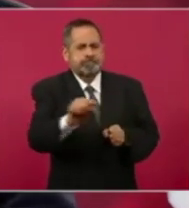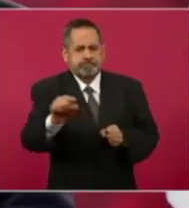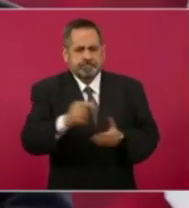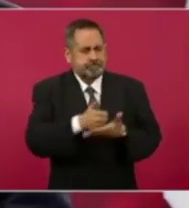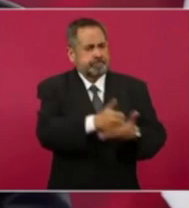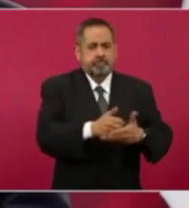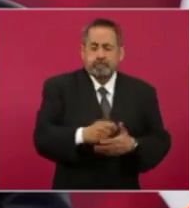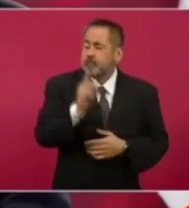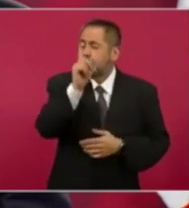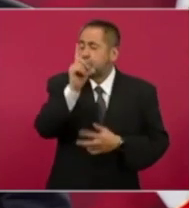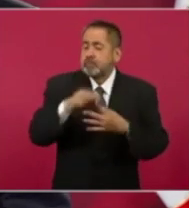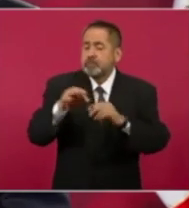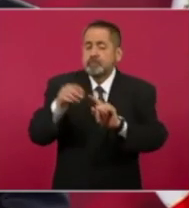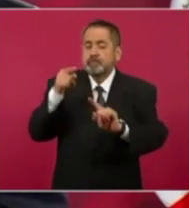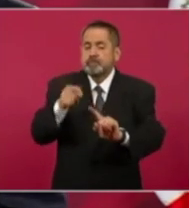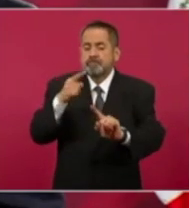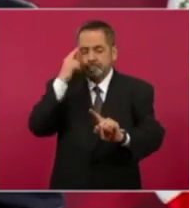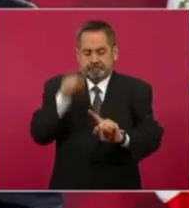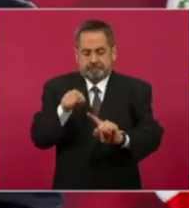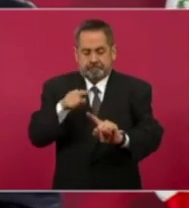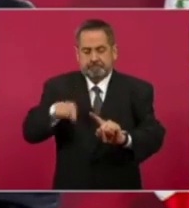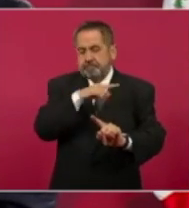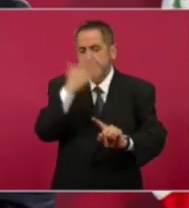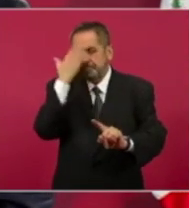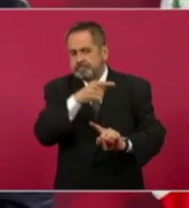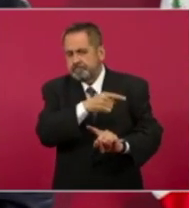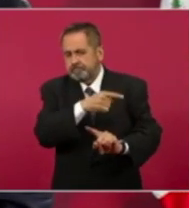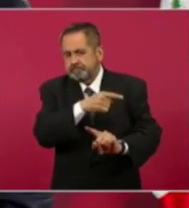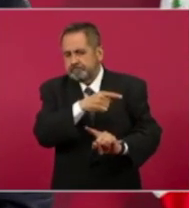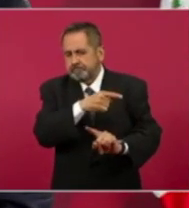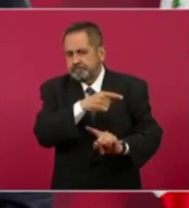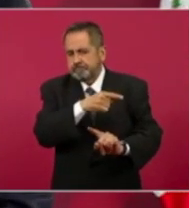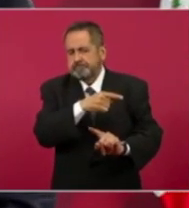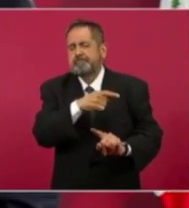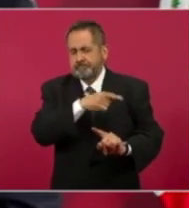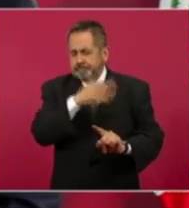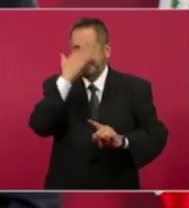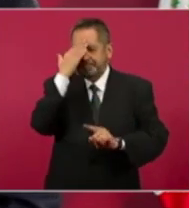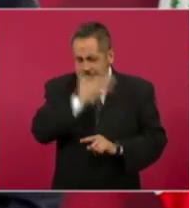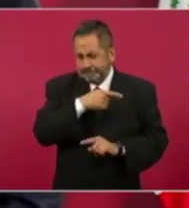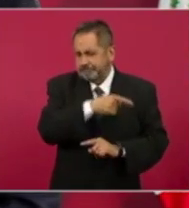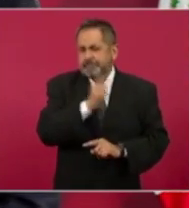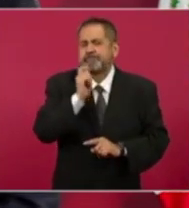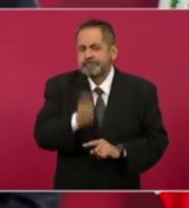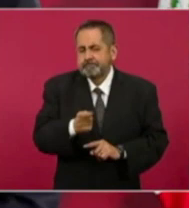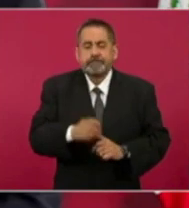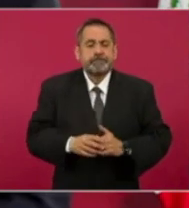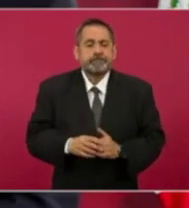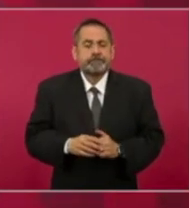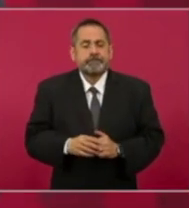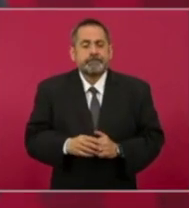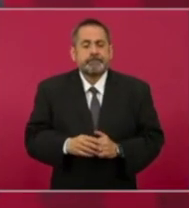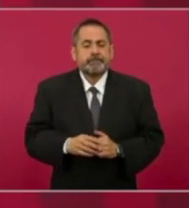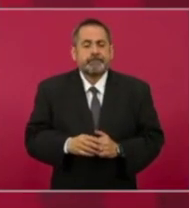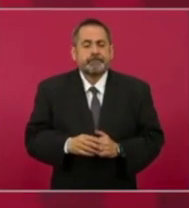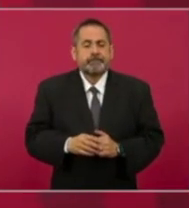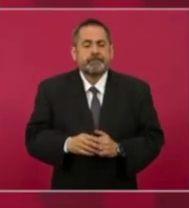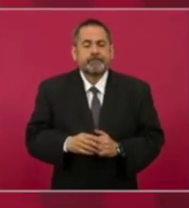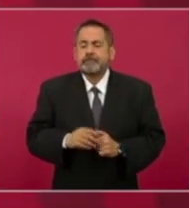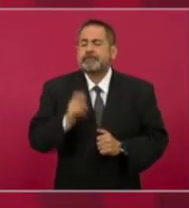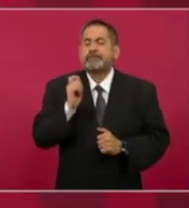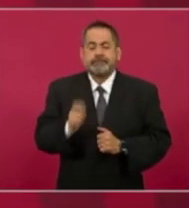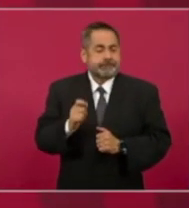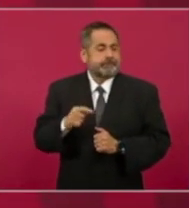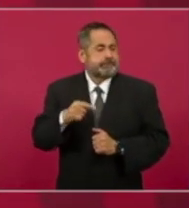especial que yo creo que ellos reconocen también: el que se haya